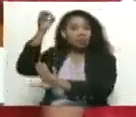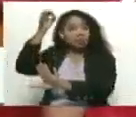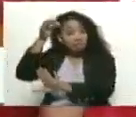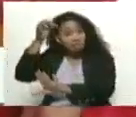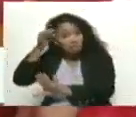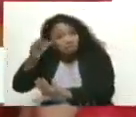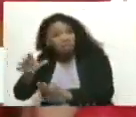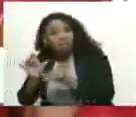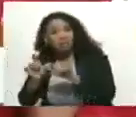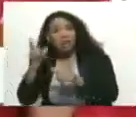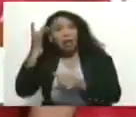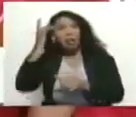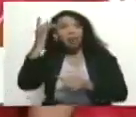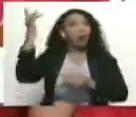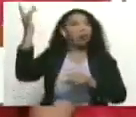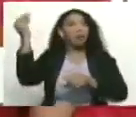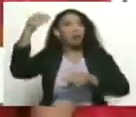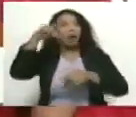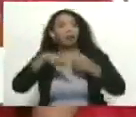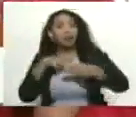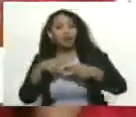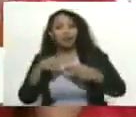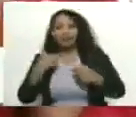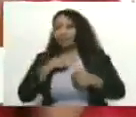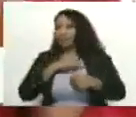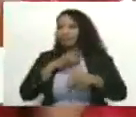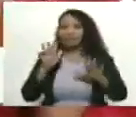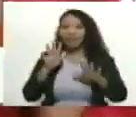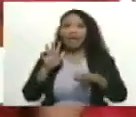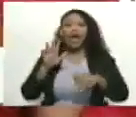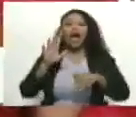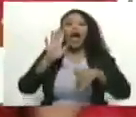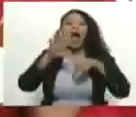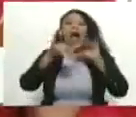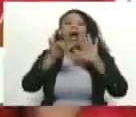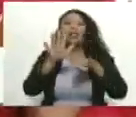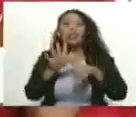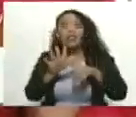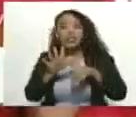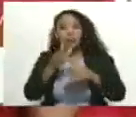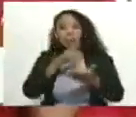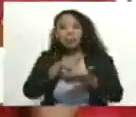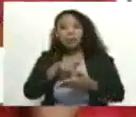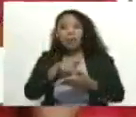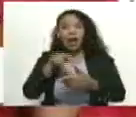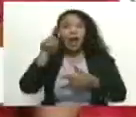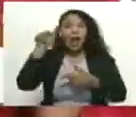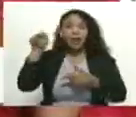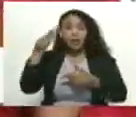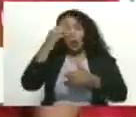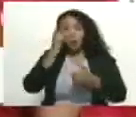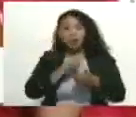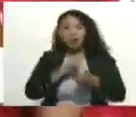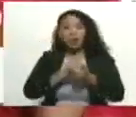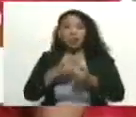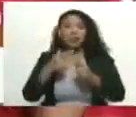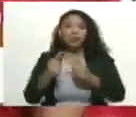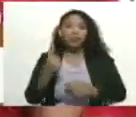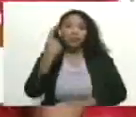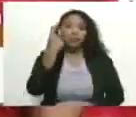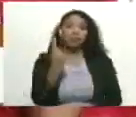son más inteligentes que nosotros. Mientras los inteligentes tienen 14 candidatos, Los brutos tenemos uno.